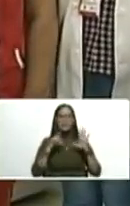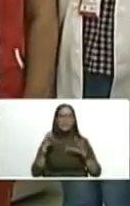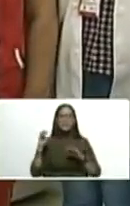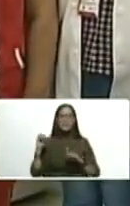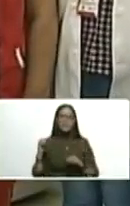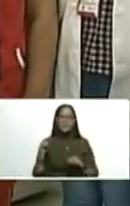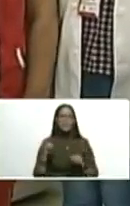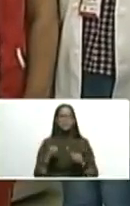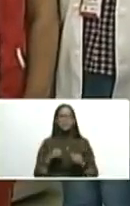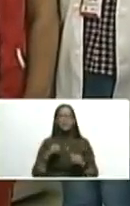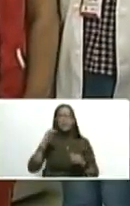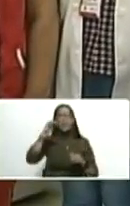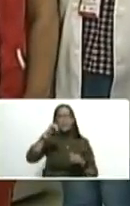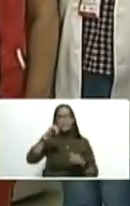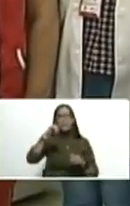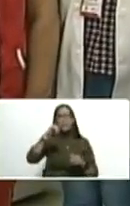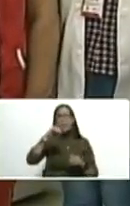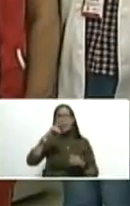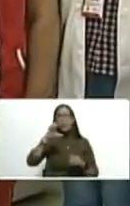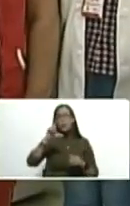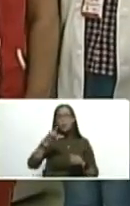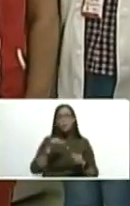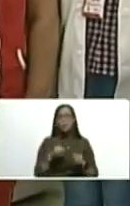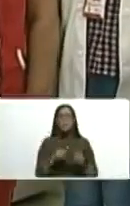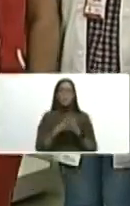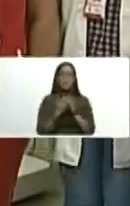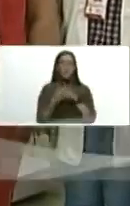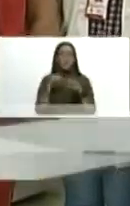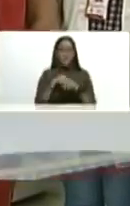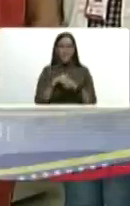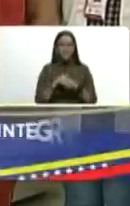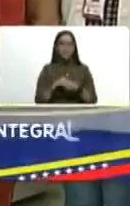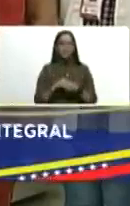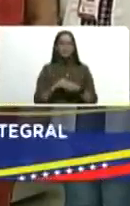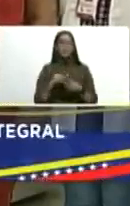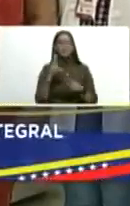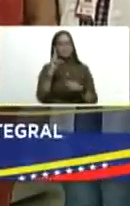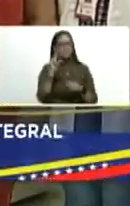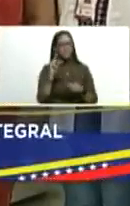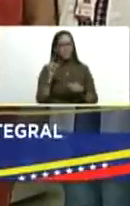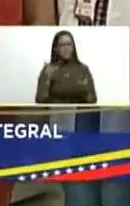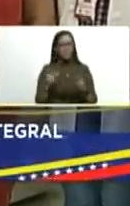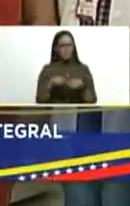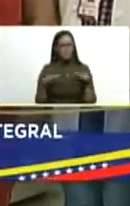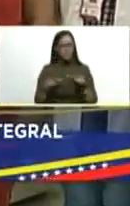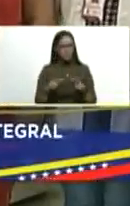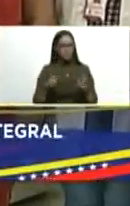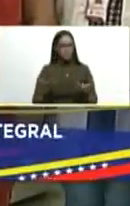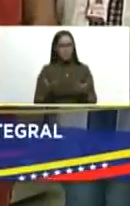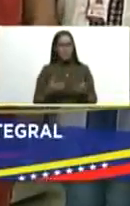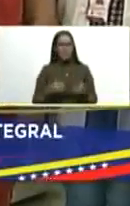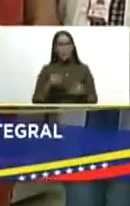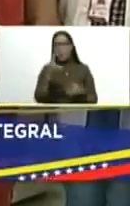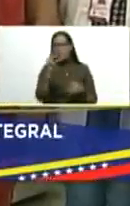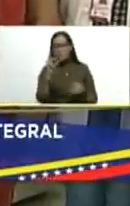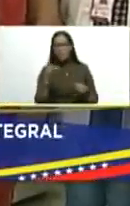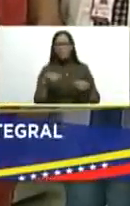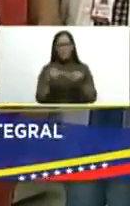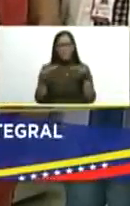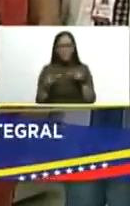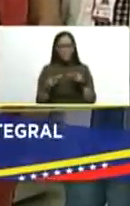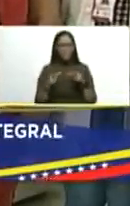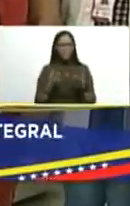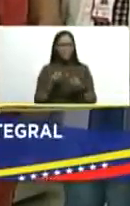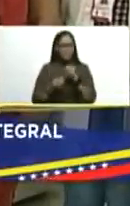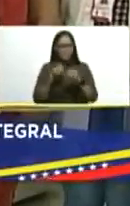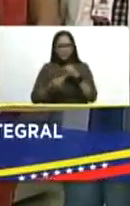barrio adentro, donde, bueno, toda esta línea de segundo, que es la segunda etapa o la segunda capa para poder descongestionar